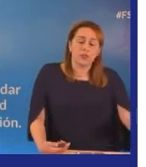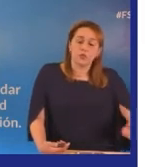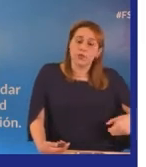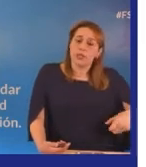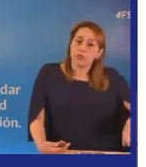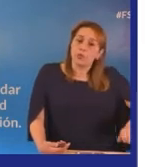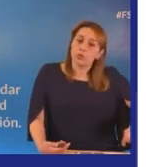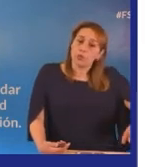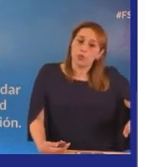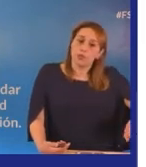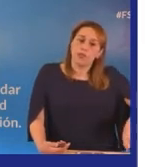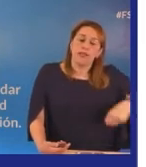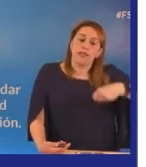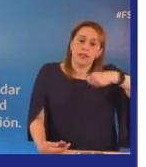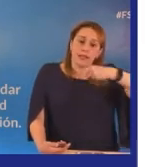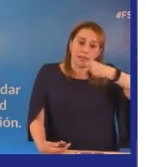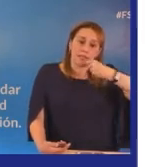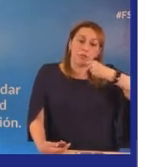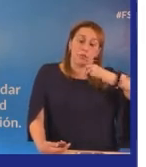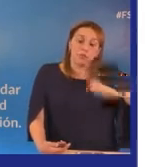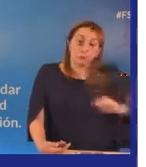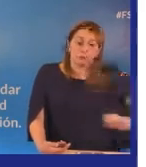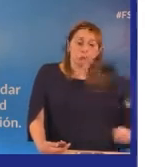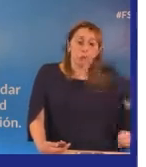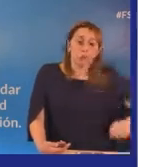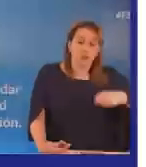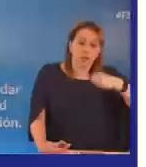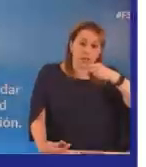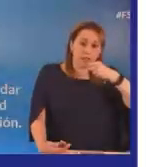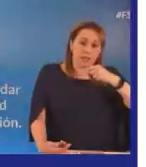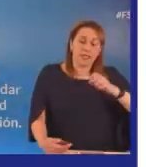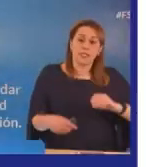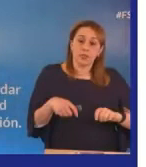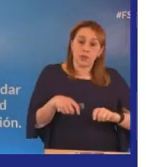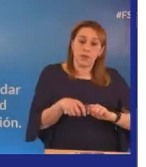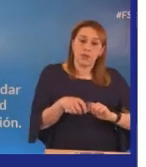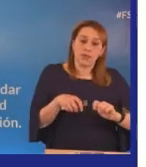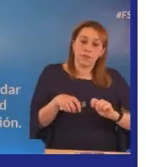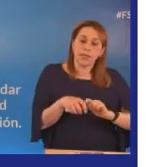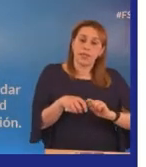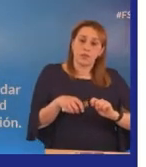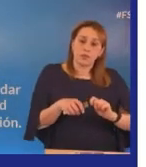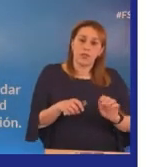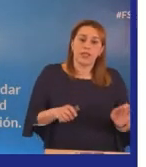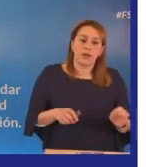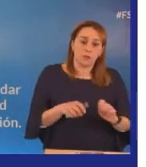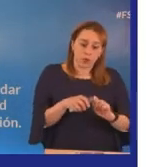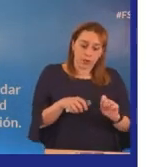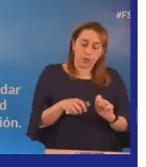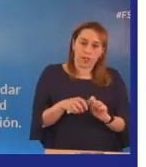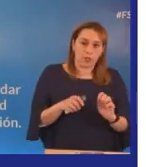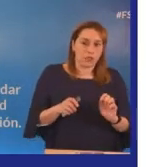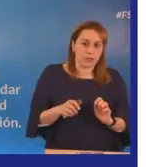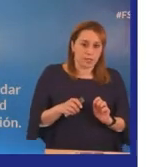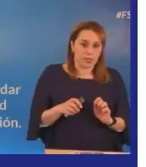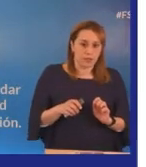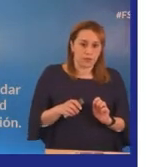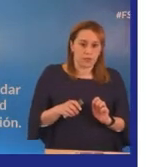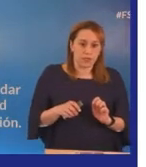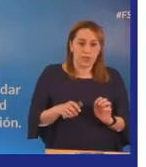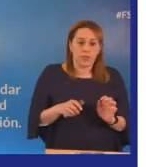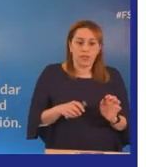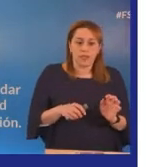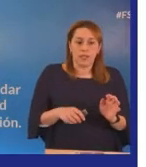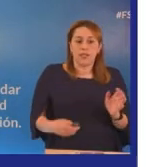mirar es si su patrón motor es completamente funcional y si todavía de manera coordinada puede cortar los